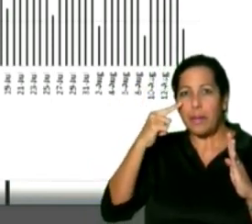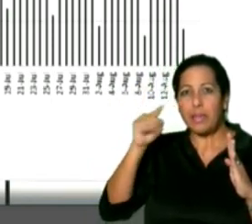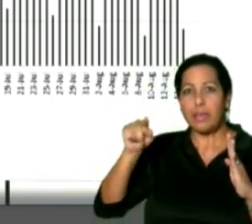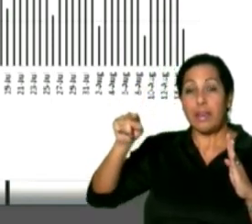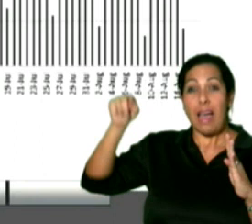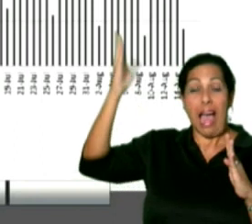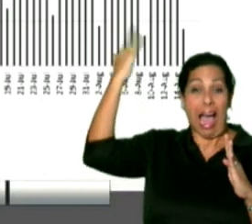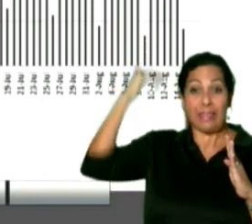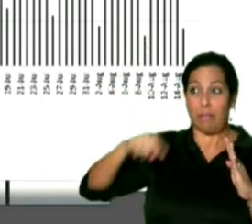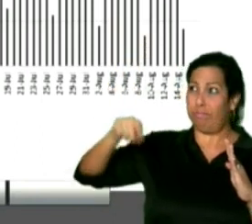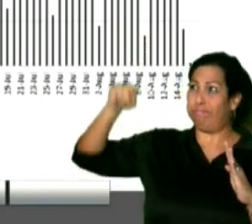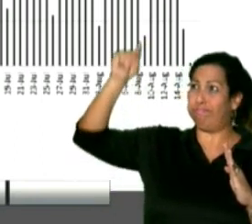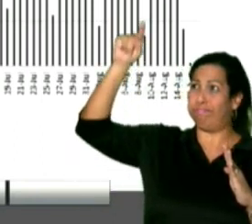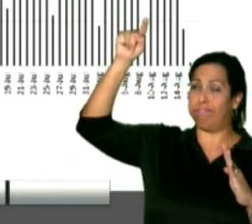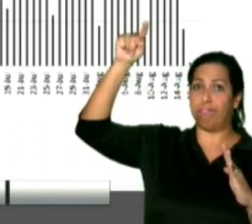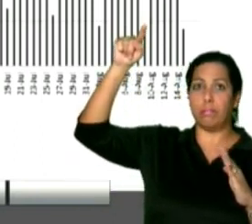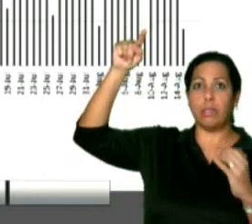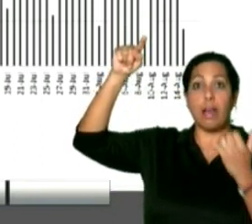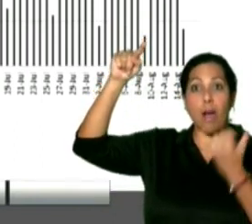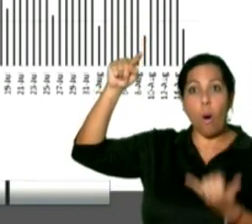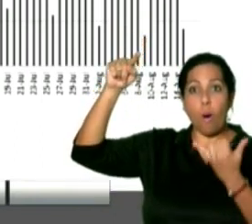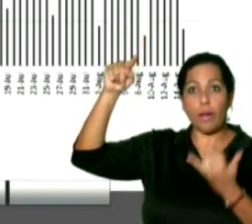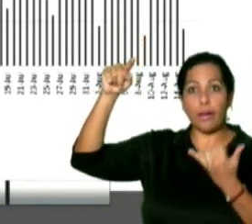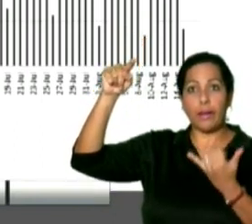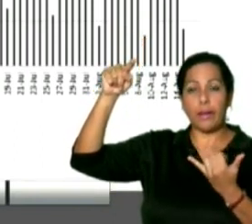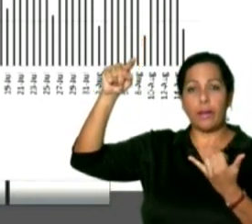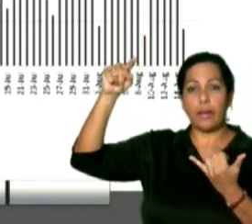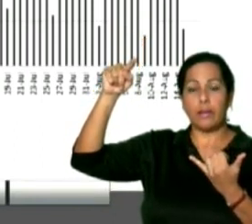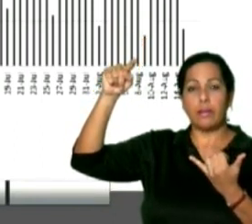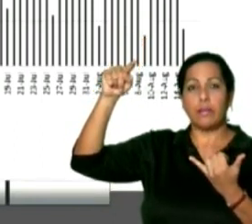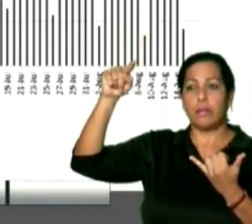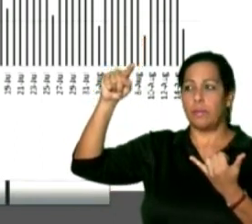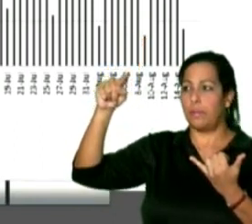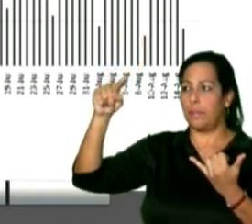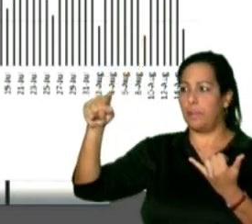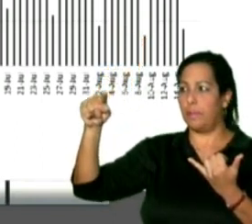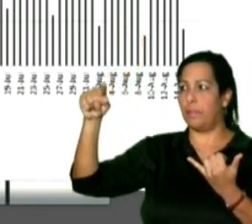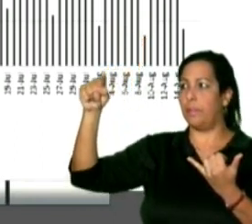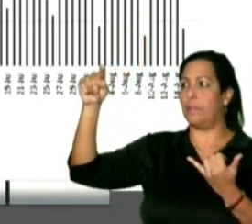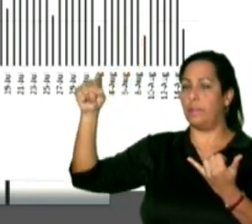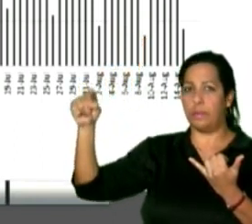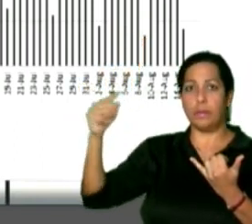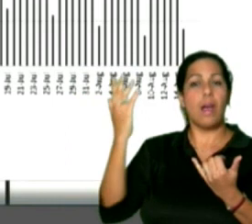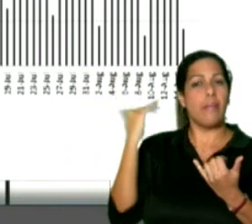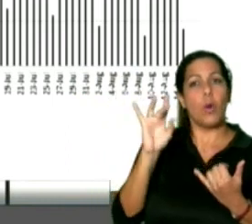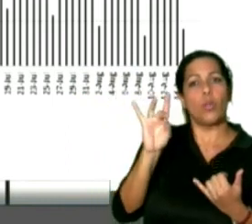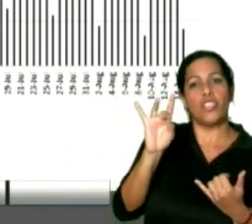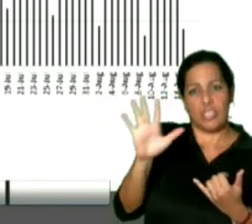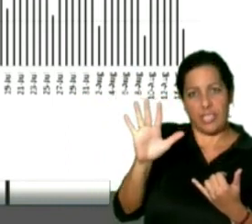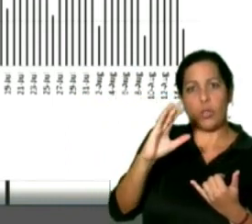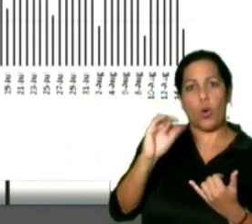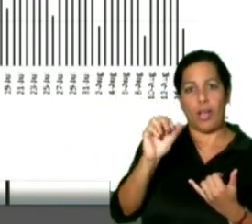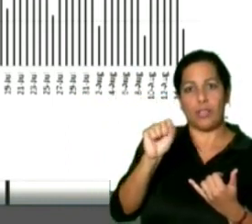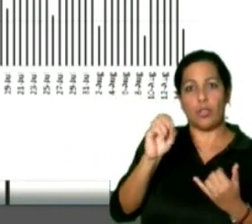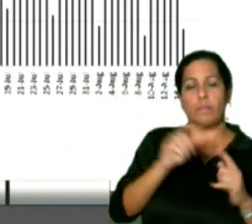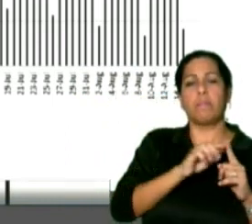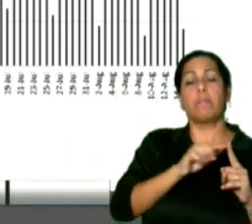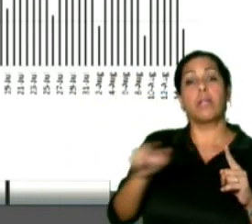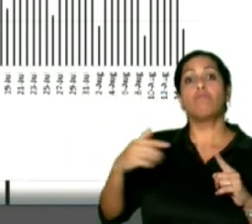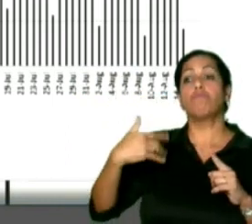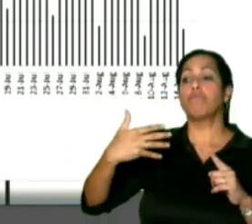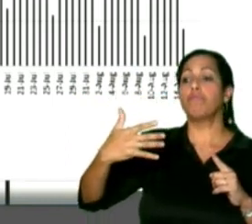bien alto y ahora comparado con lo que estamos viendo en estos días eran 85 casos. A partir de julio, como